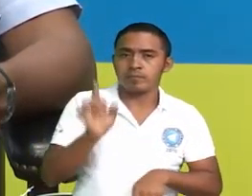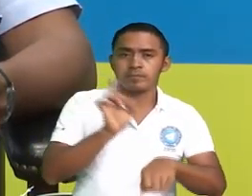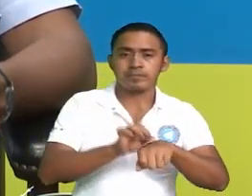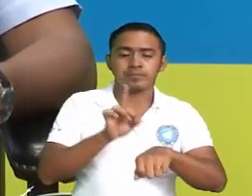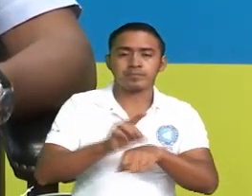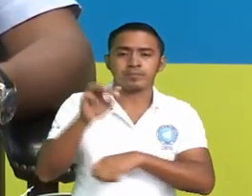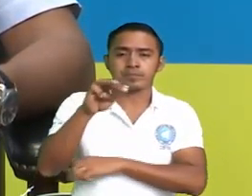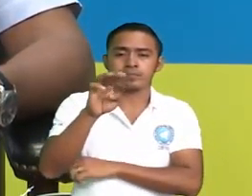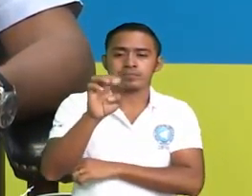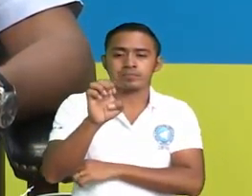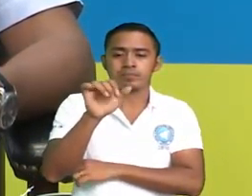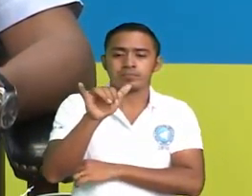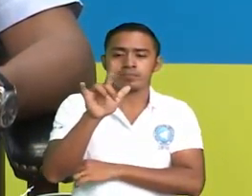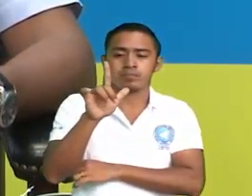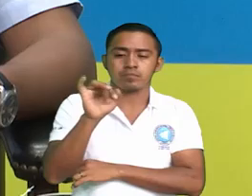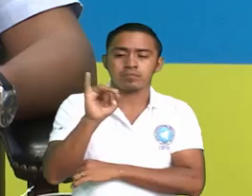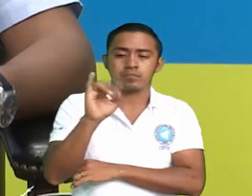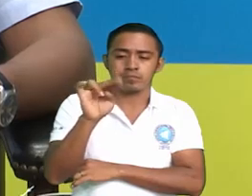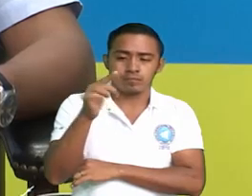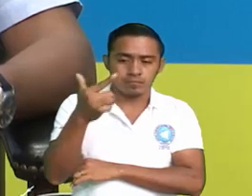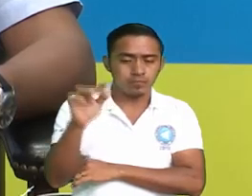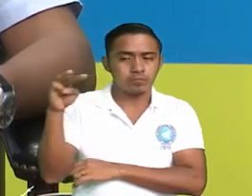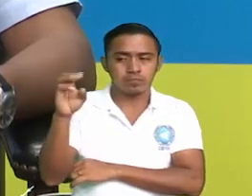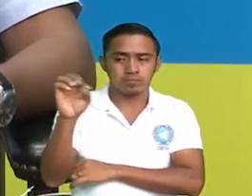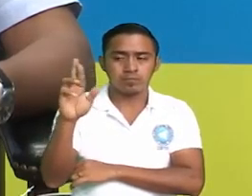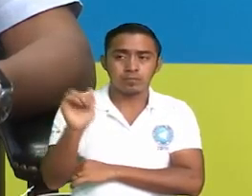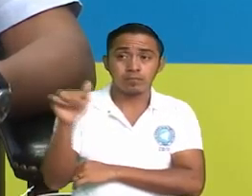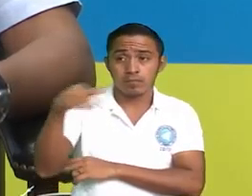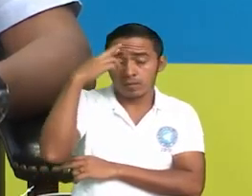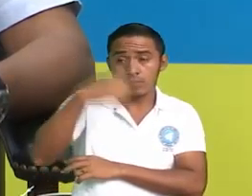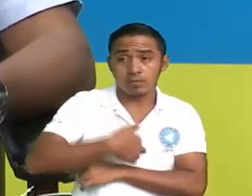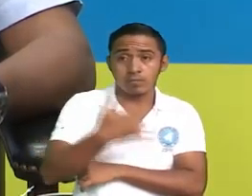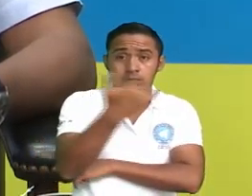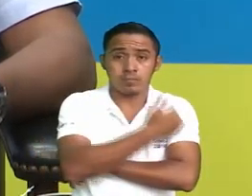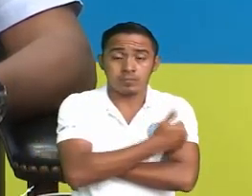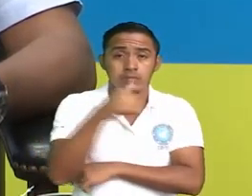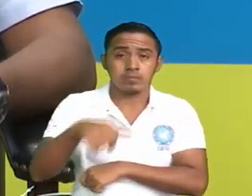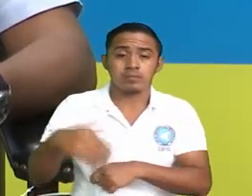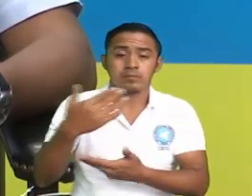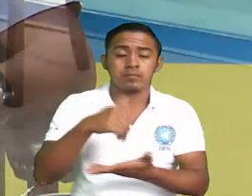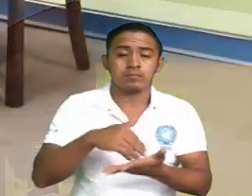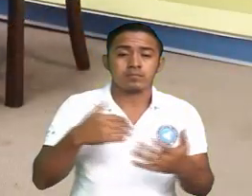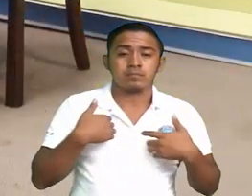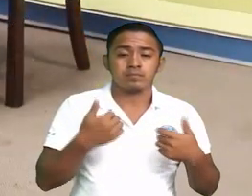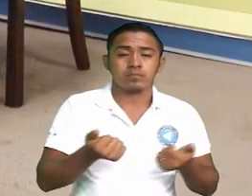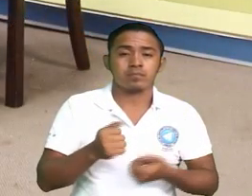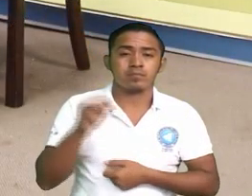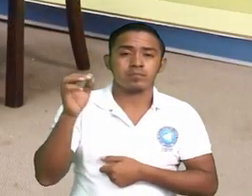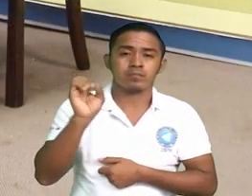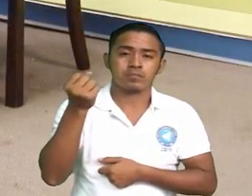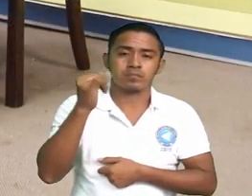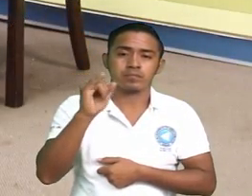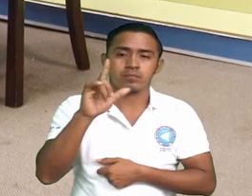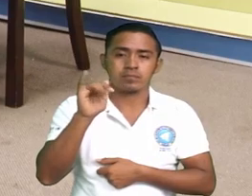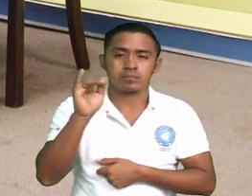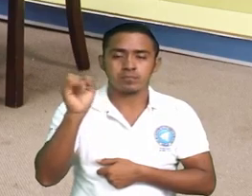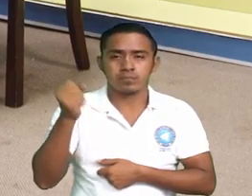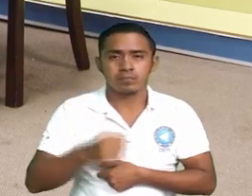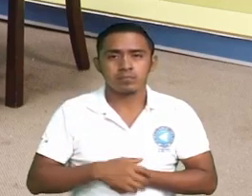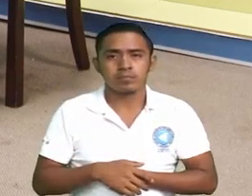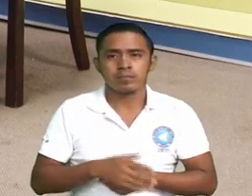doctora Maylin Mora, quien es responsable del área de vacunación del SILAIS Managua. Previo al inicio,